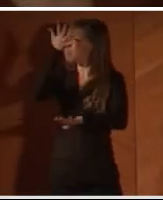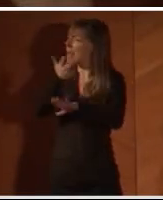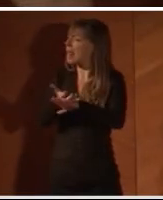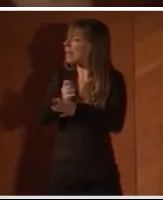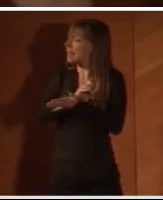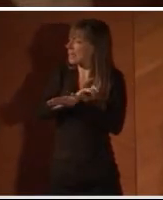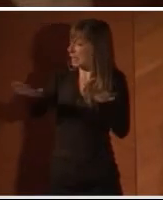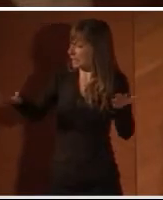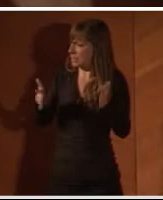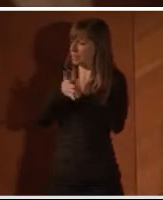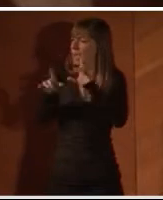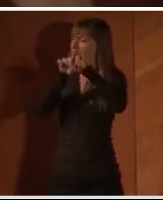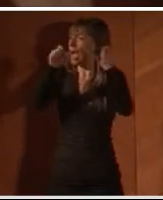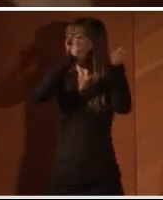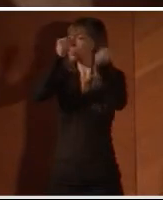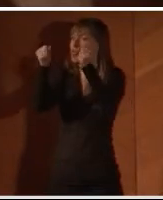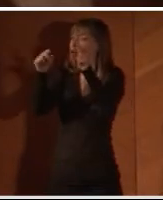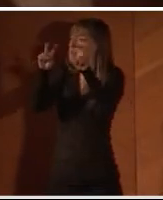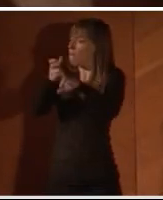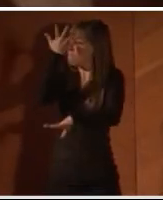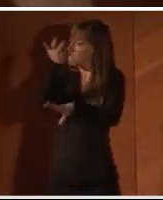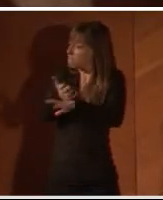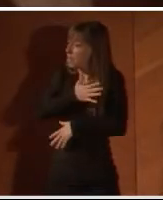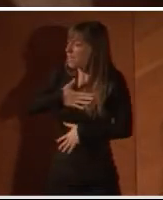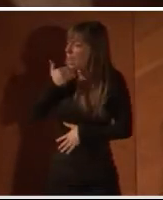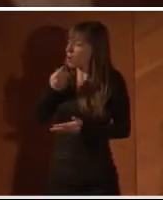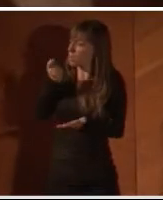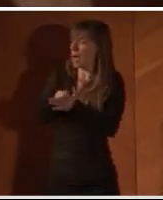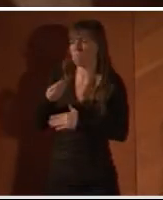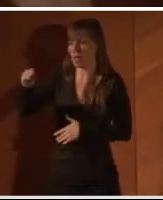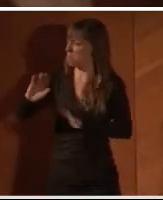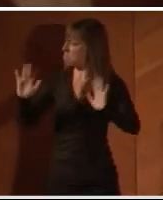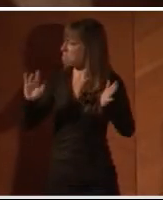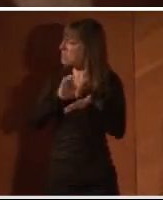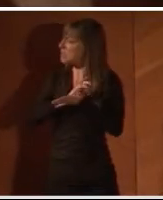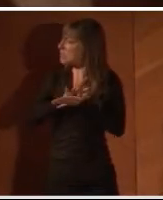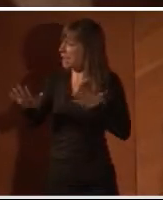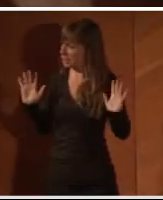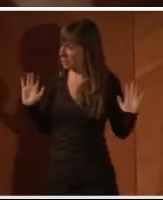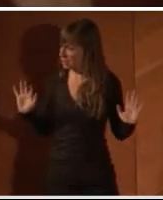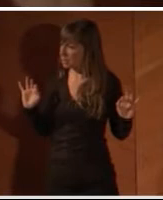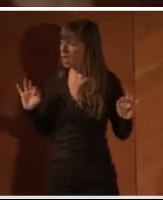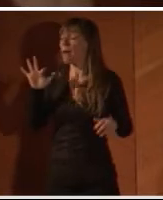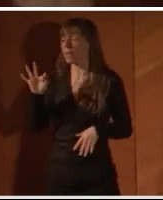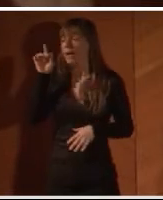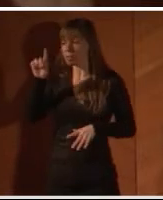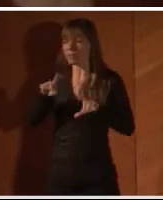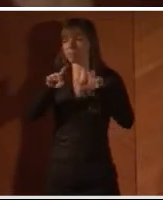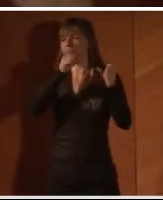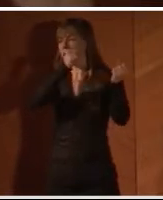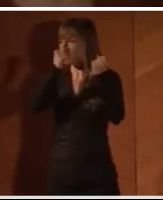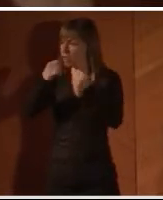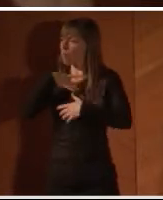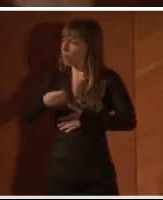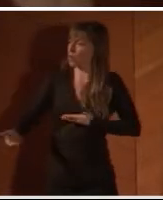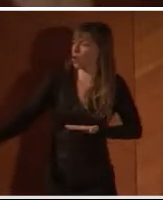nueva institución que se la instale no va a tener que pagar ningún precio añadido, no va a tener ningún coste y también va a poder colaborar en su desarrollo, va a